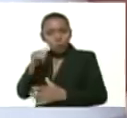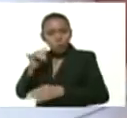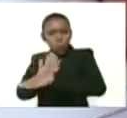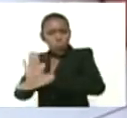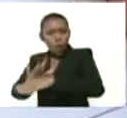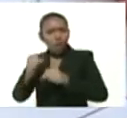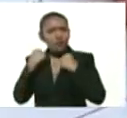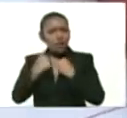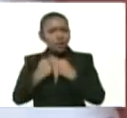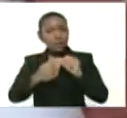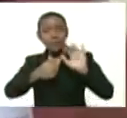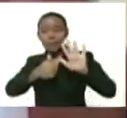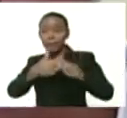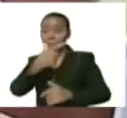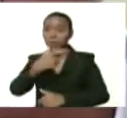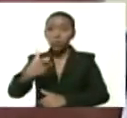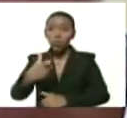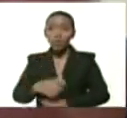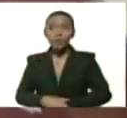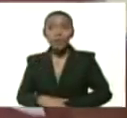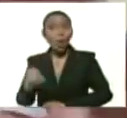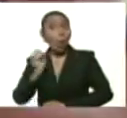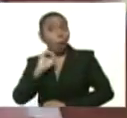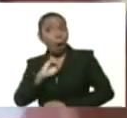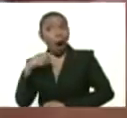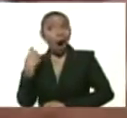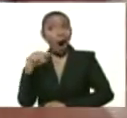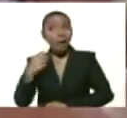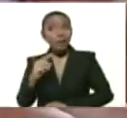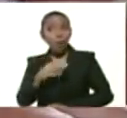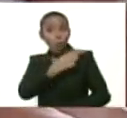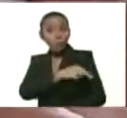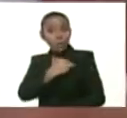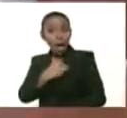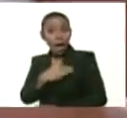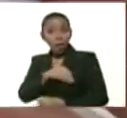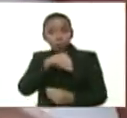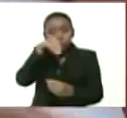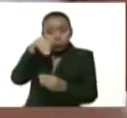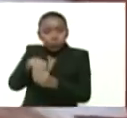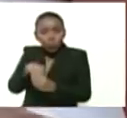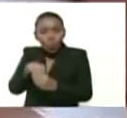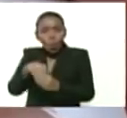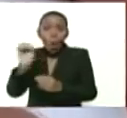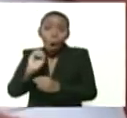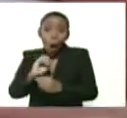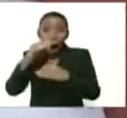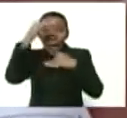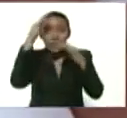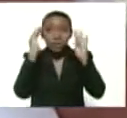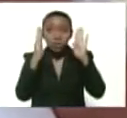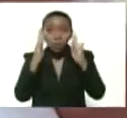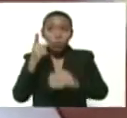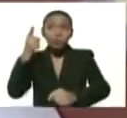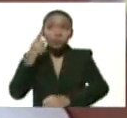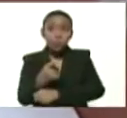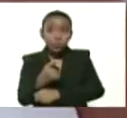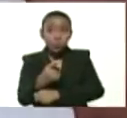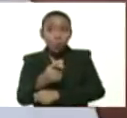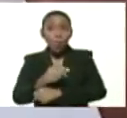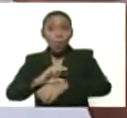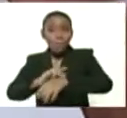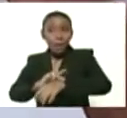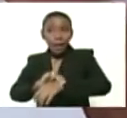dije, 6 personas, o están en hospitalización y aislamiento, o están siendo atendidos debidamente por